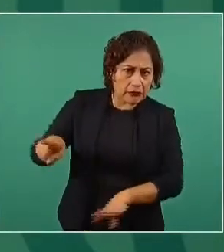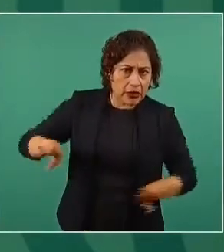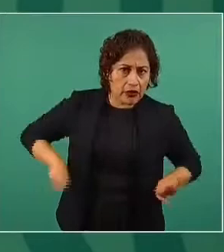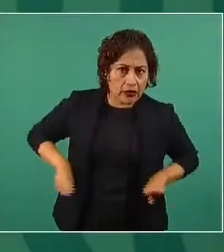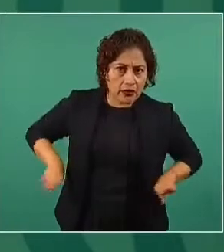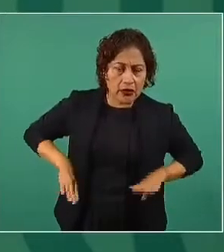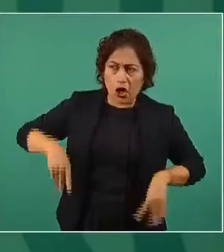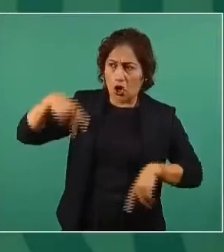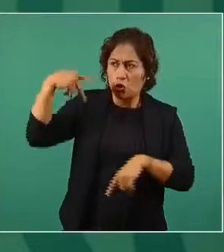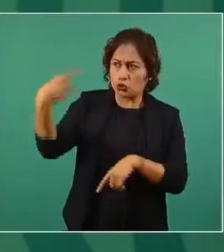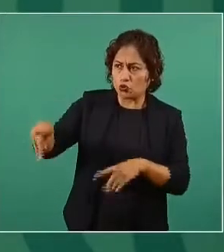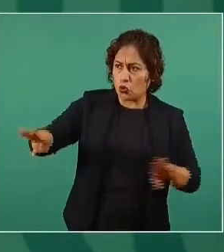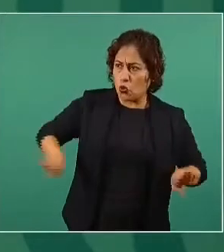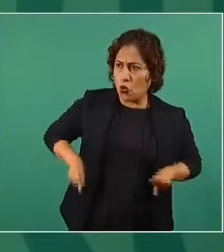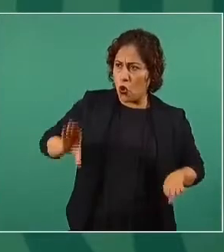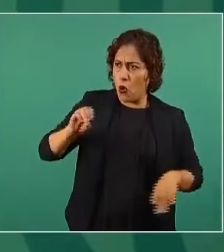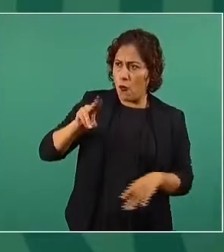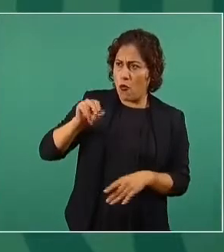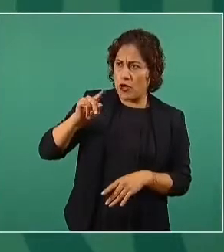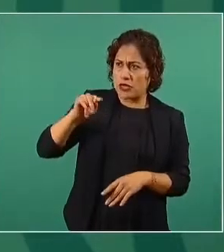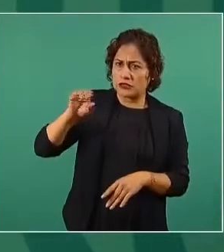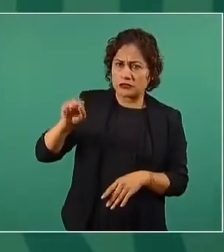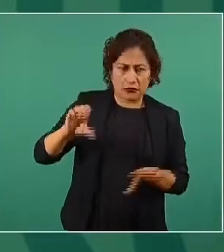del comunista,